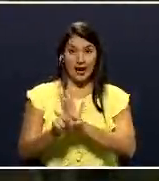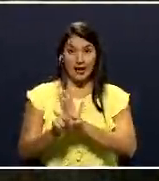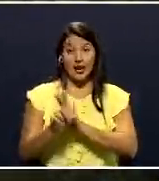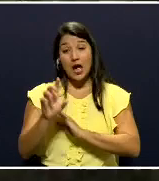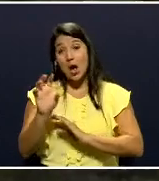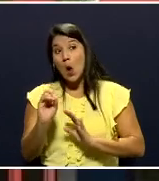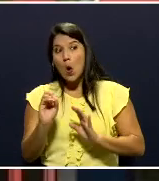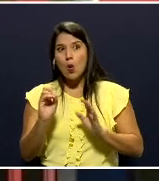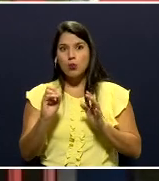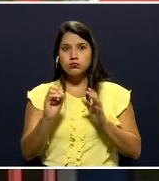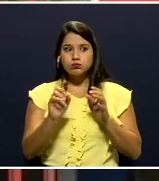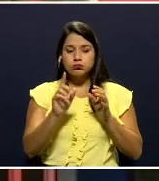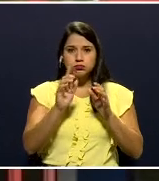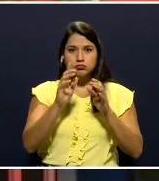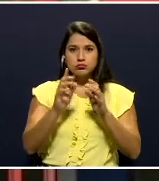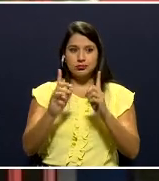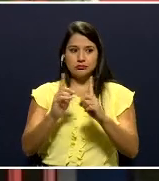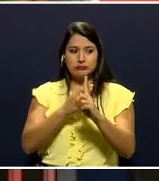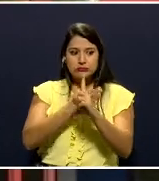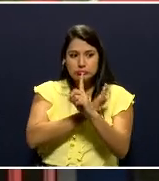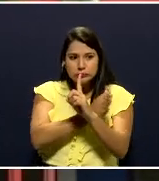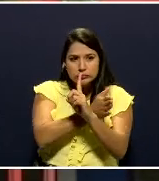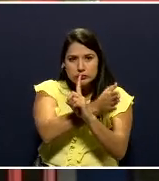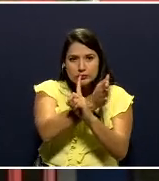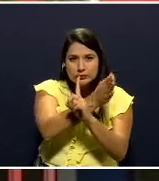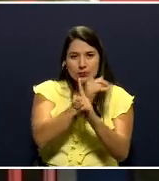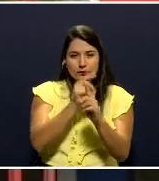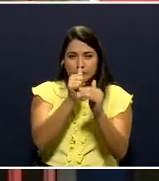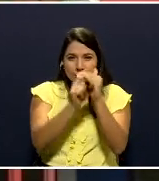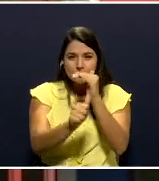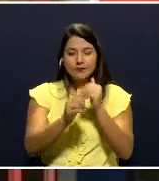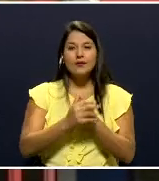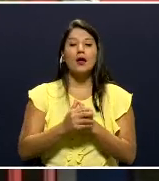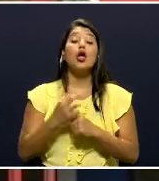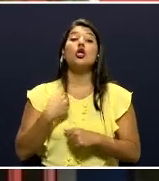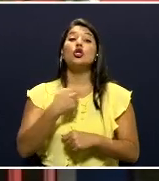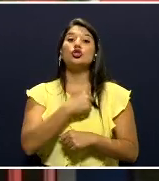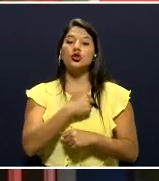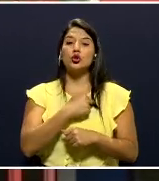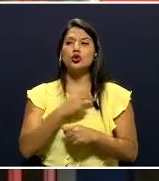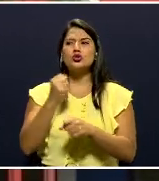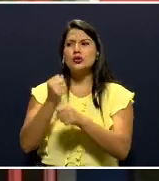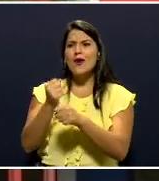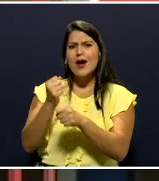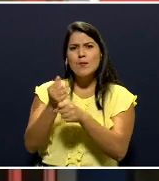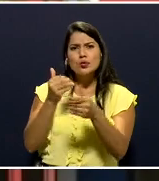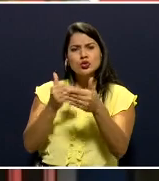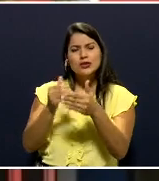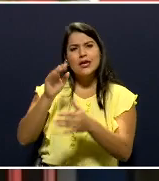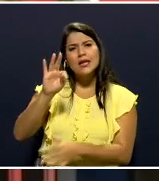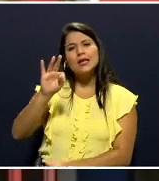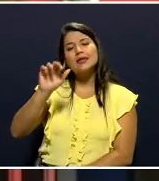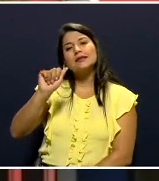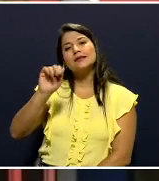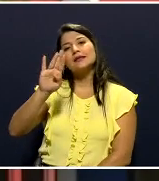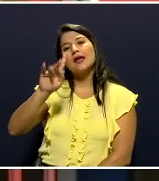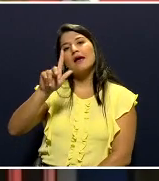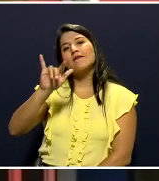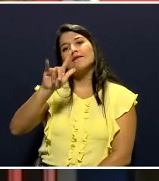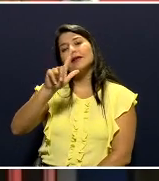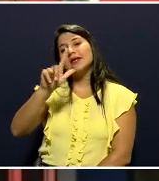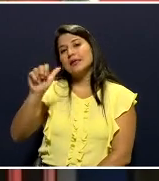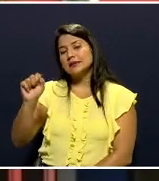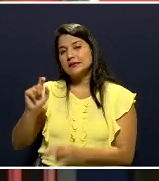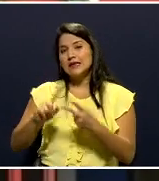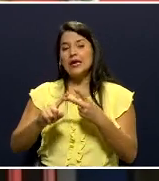los coyotes. Nosotros, por ejemplo, en la zona norte vamos a estar ahí trabajando en el sector de tablillas, medio queso, crucitas, entre